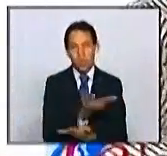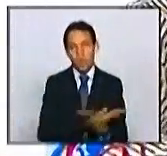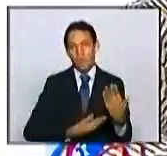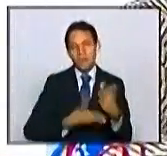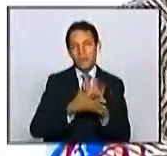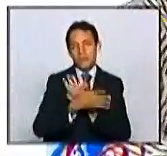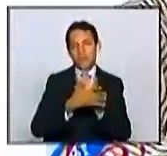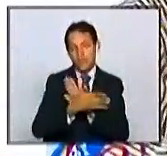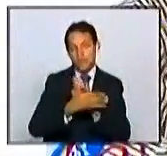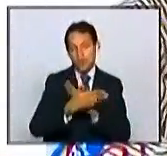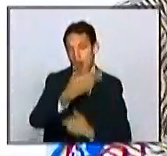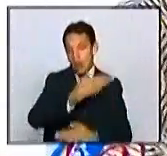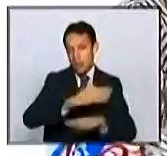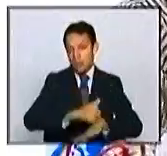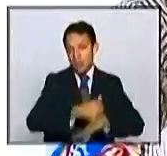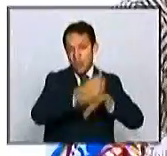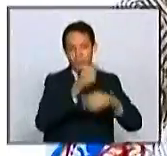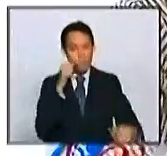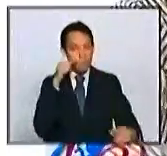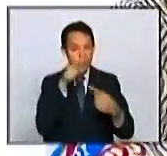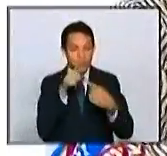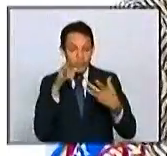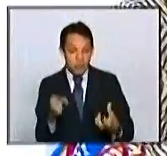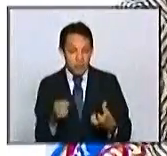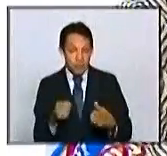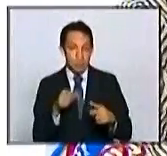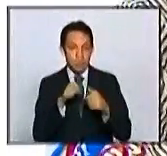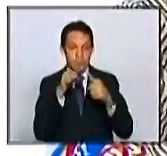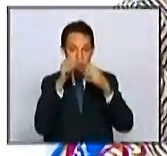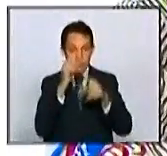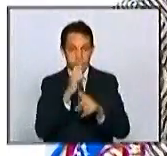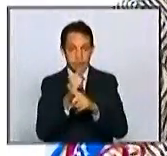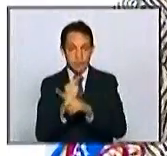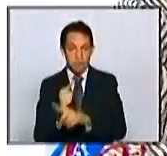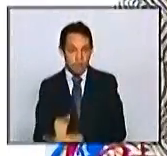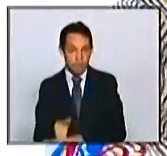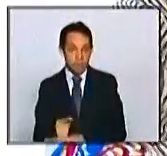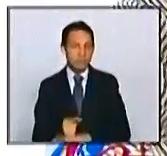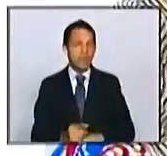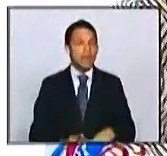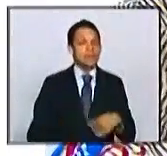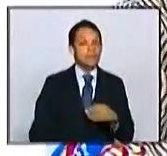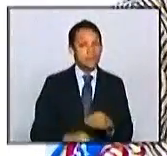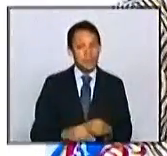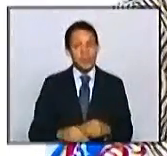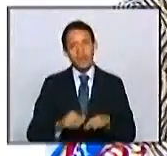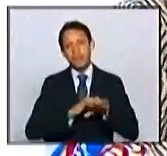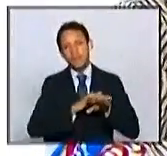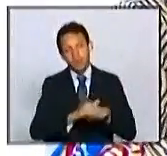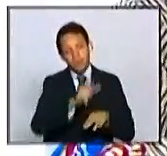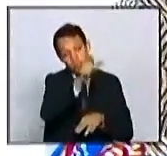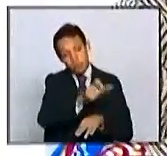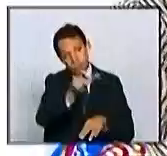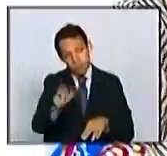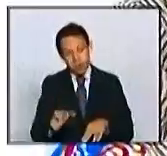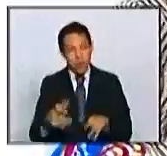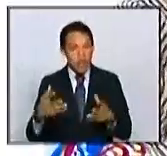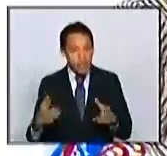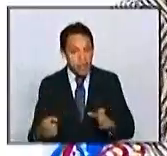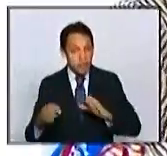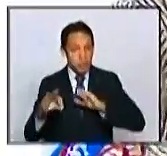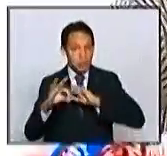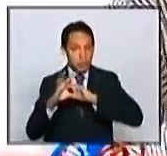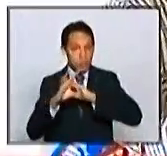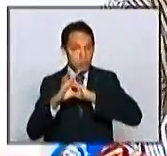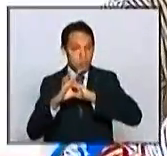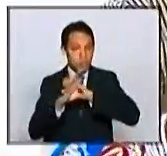que la empresa alcance los objetivos que se generó desde sus inicios. Entonces, esa también es la invitación a que nos visiten en el Parque